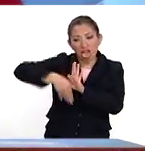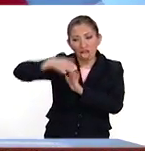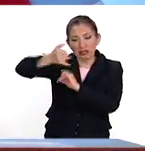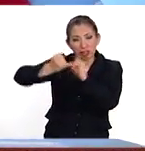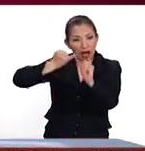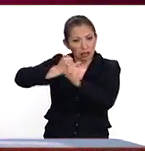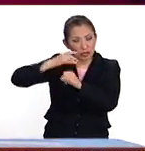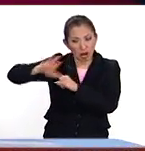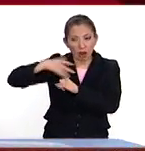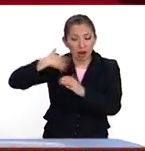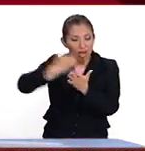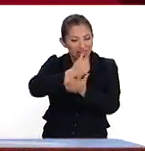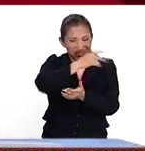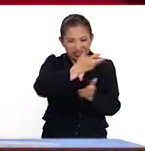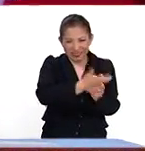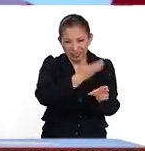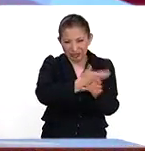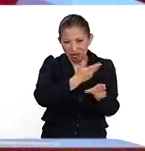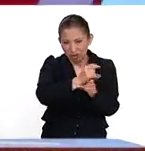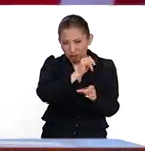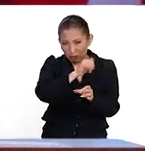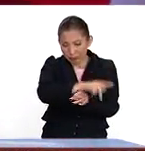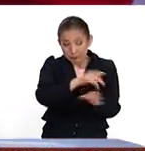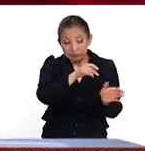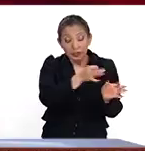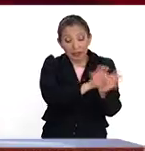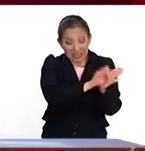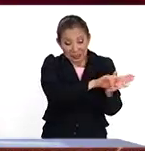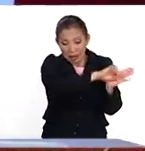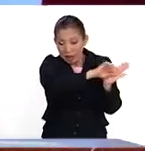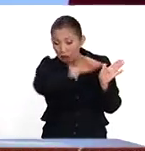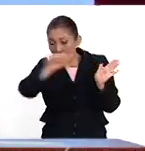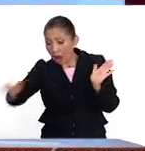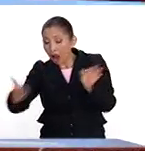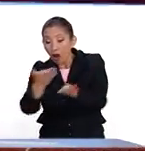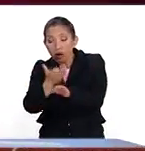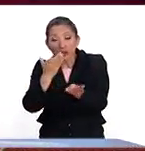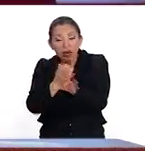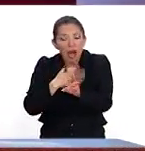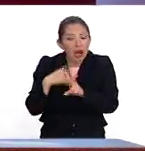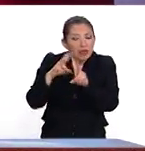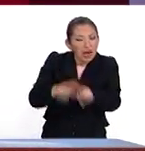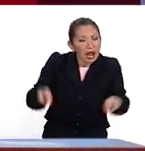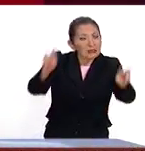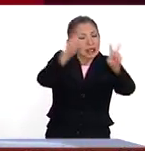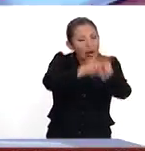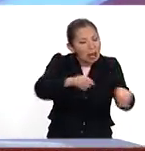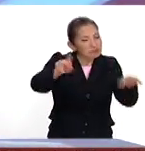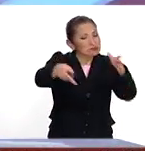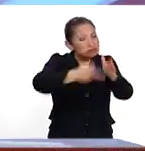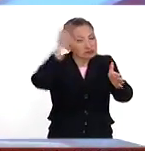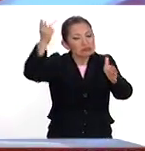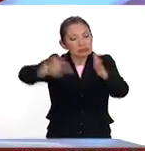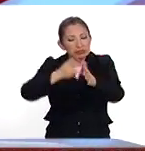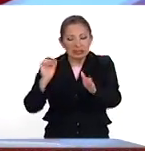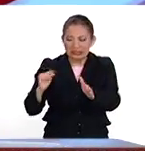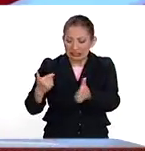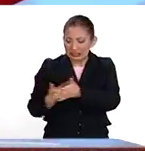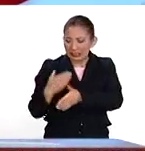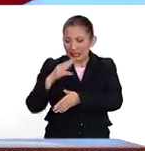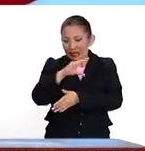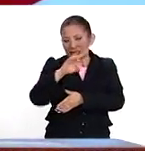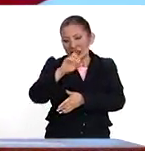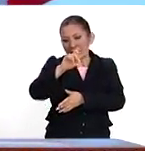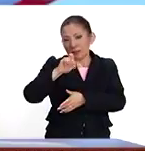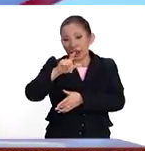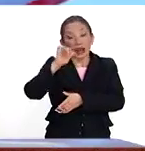nivel internacional con el triunfo de Donald Trump. Desde esa fecha hasta ahora han habido muchos análisis. El último, el más reciente, fue de la CEPAL el